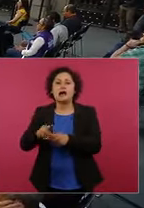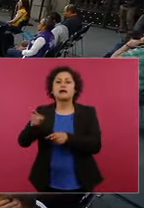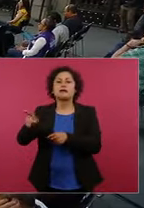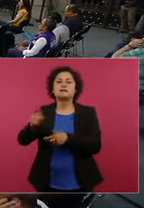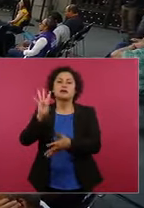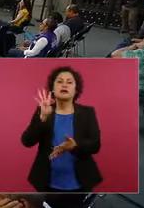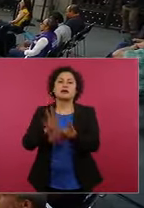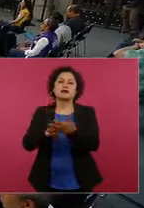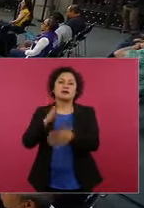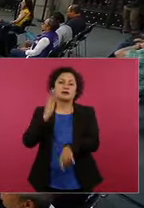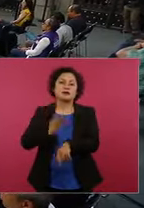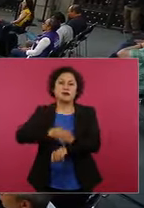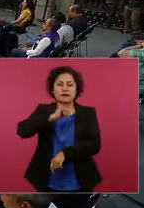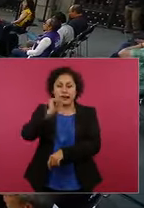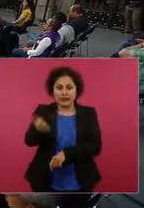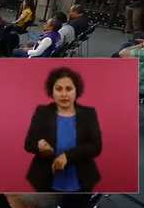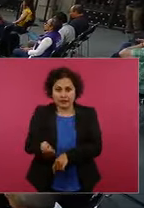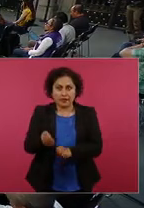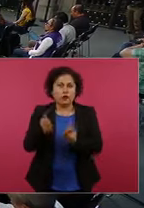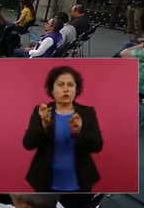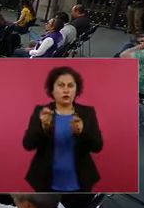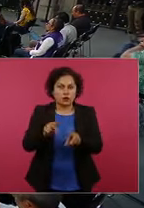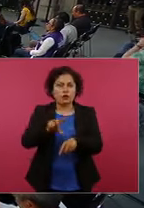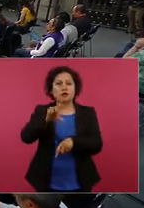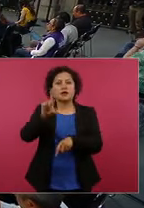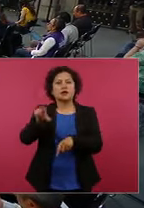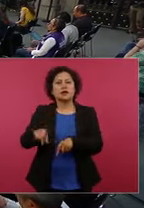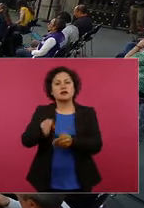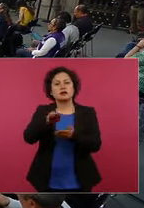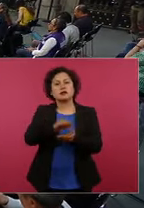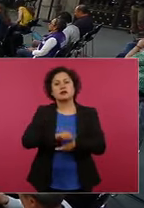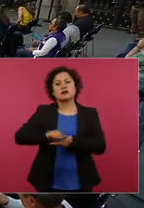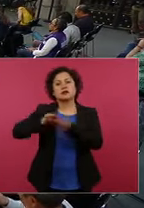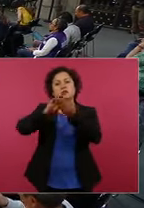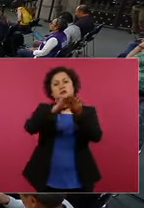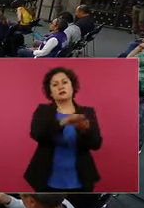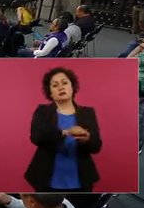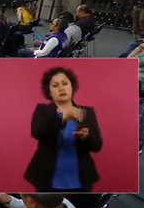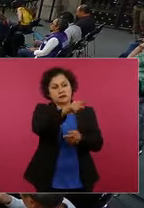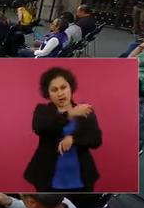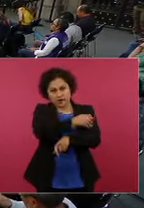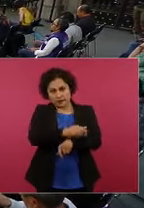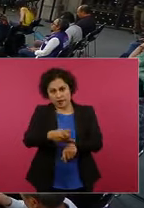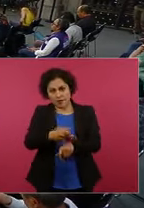y se envió la carpeta a los familiares